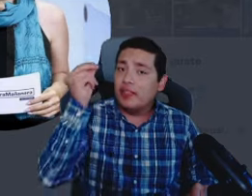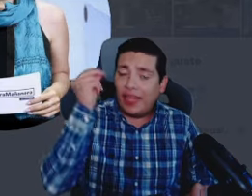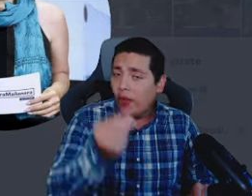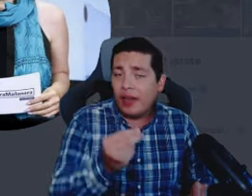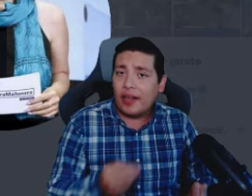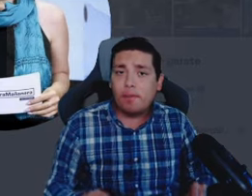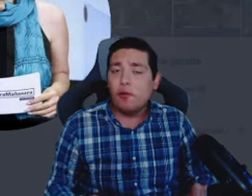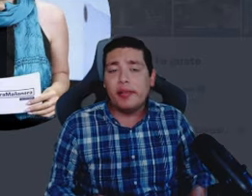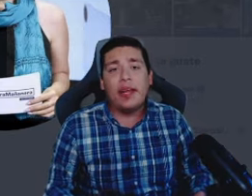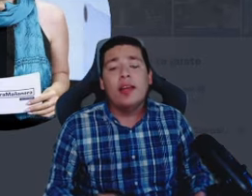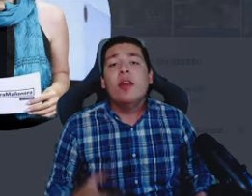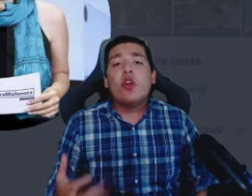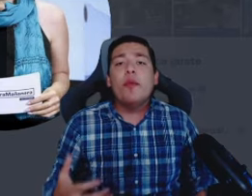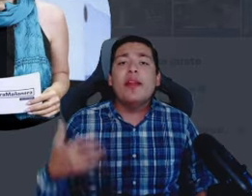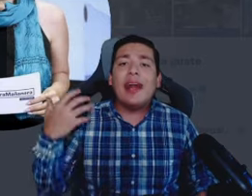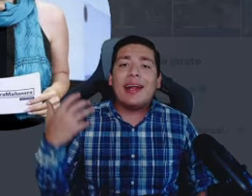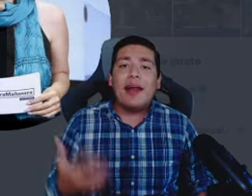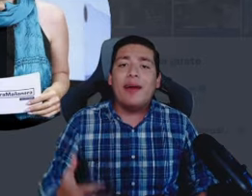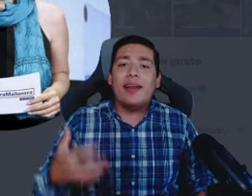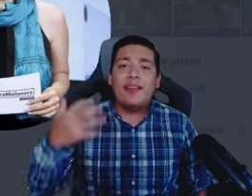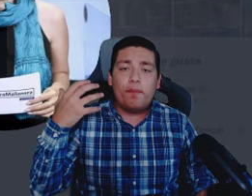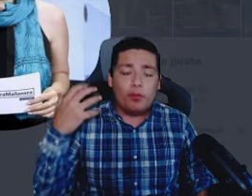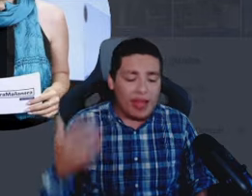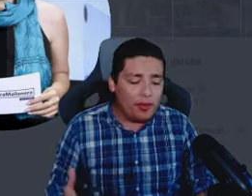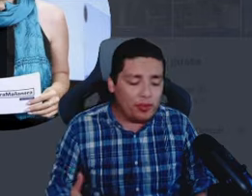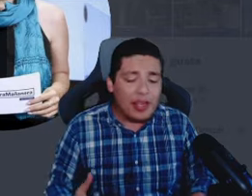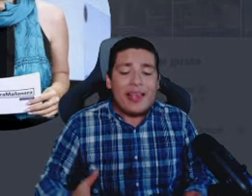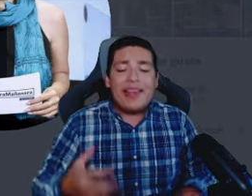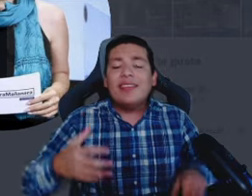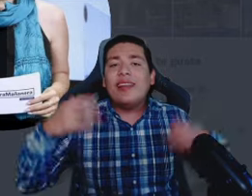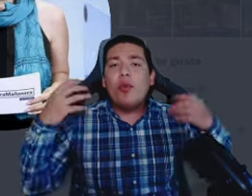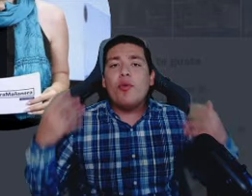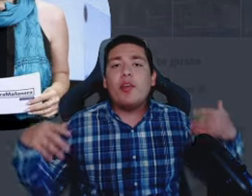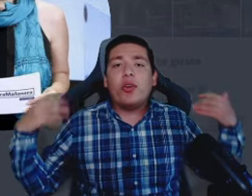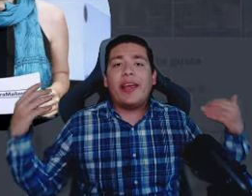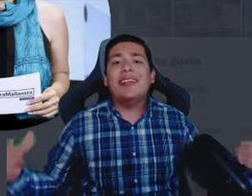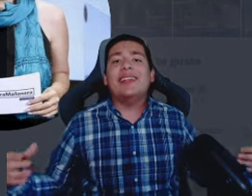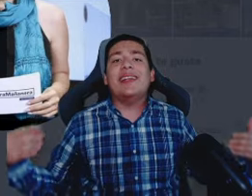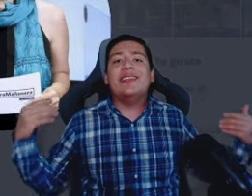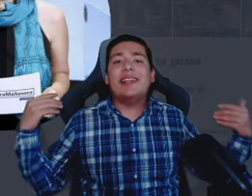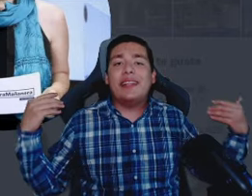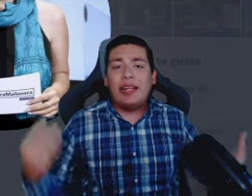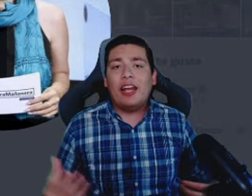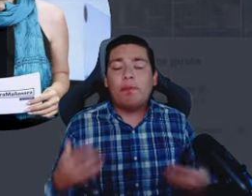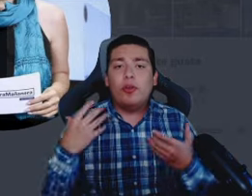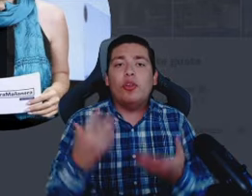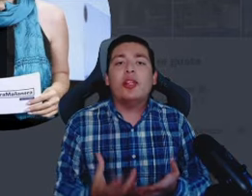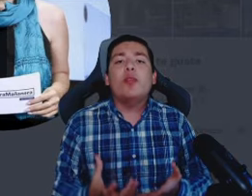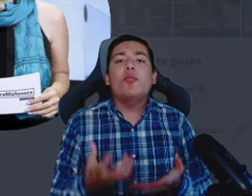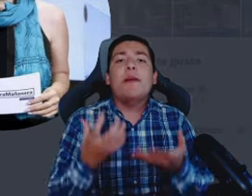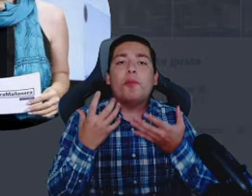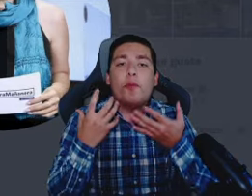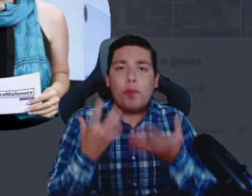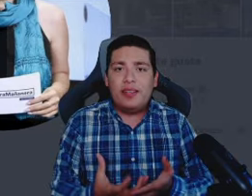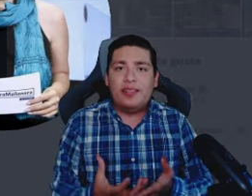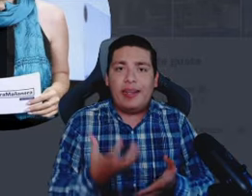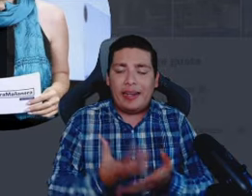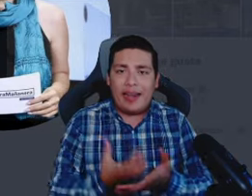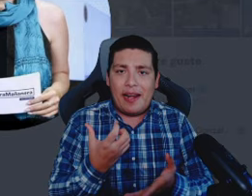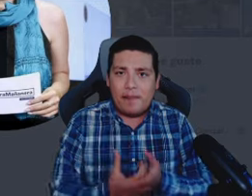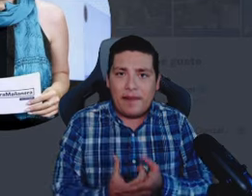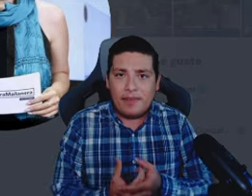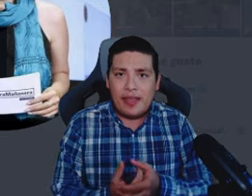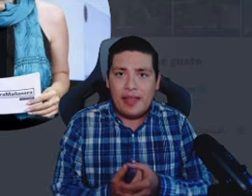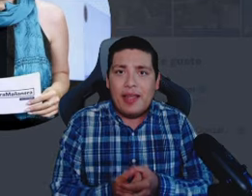tanto en el Senado de la República como en la Cámara de Diputados. Y es que lo único que hacen es criticar, pero no tienen una propuesta